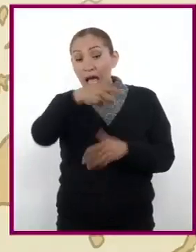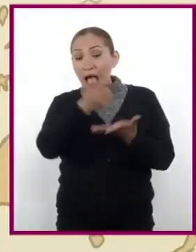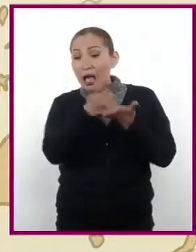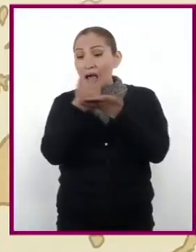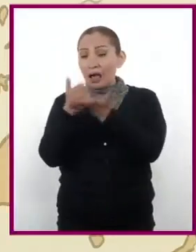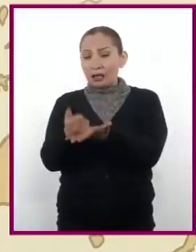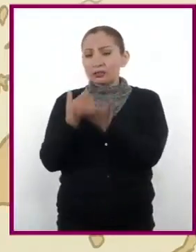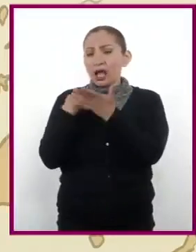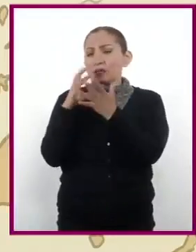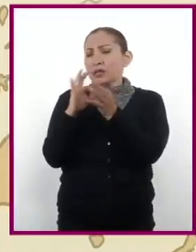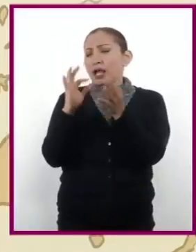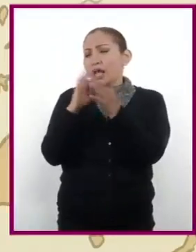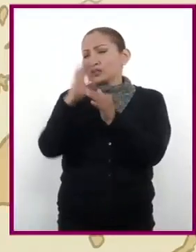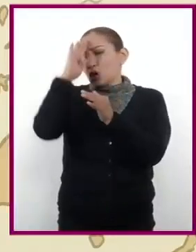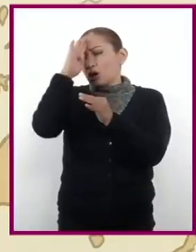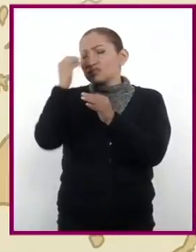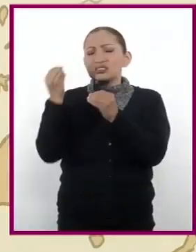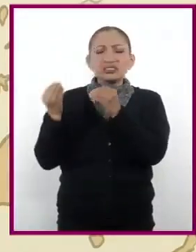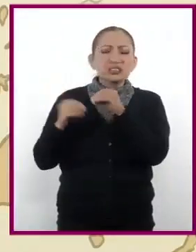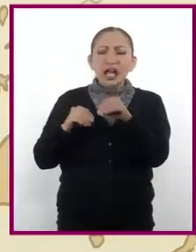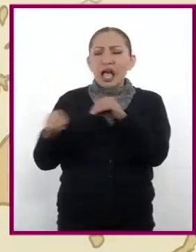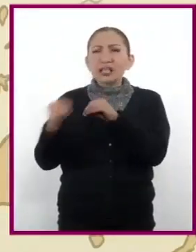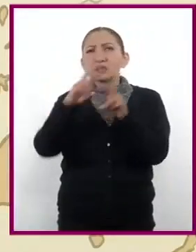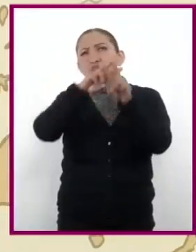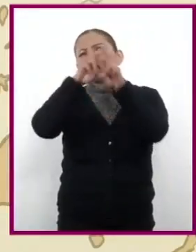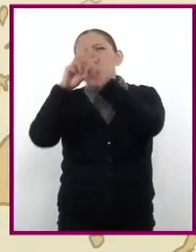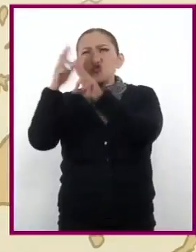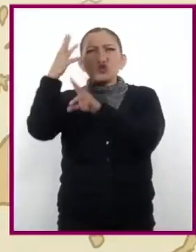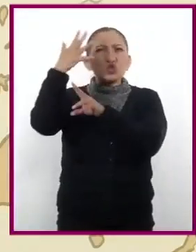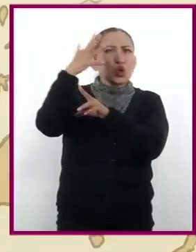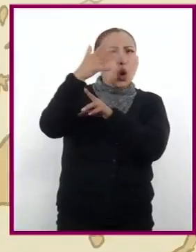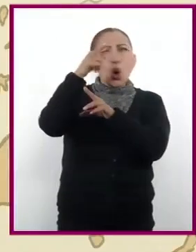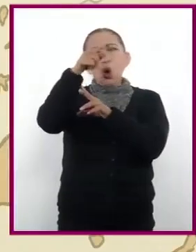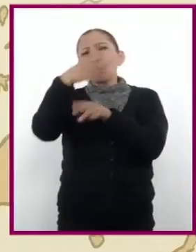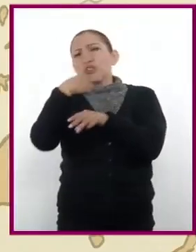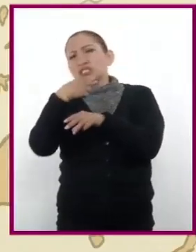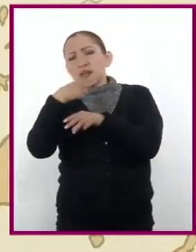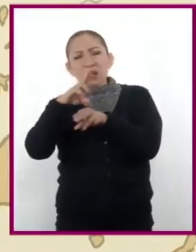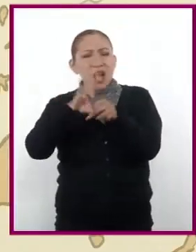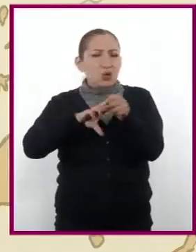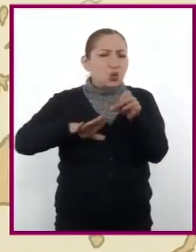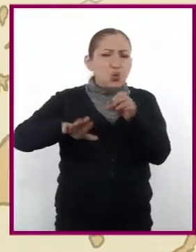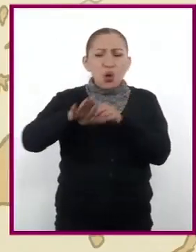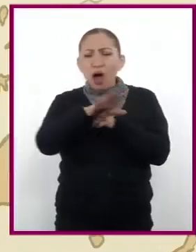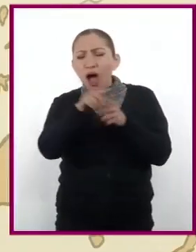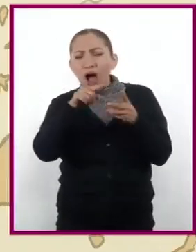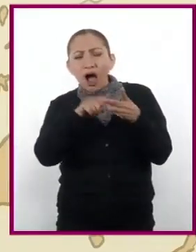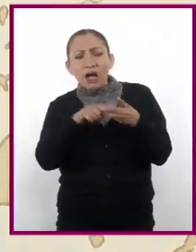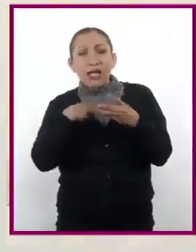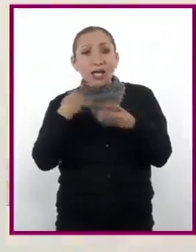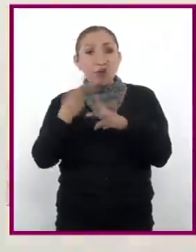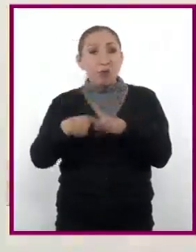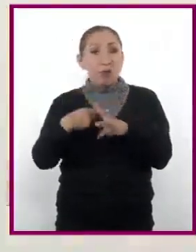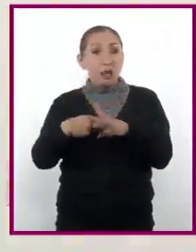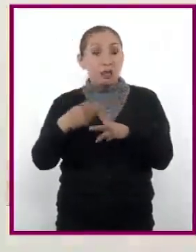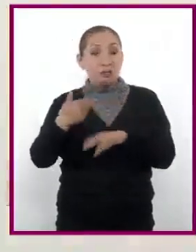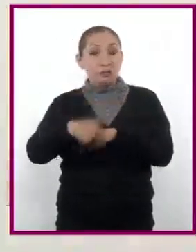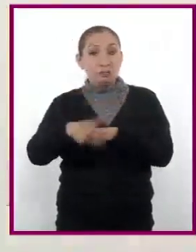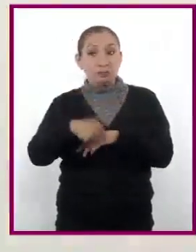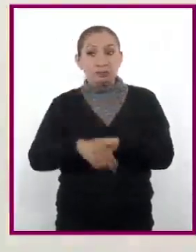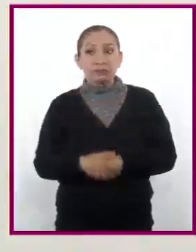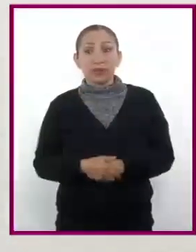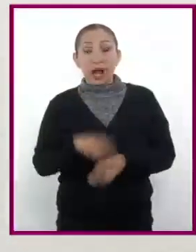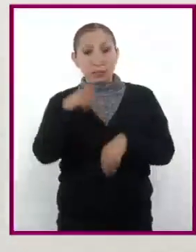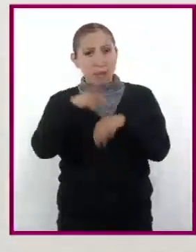pensar explicaciones para el movimiento de los astros, el funcionamiento de la naturaleza y los números. Las